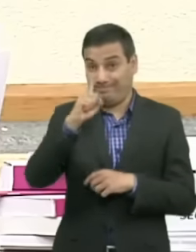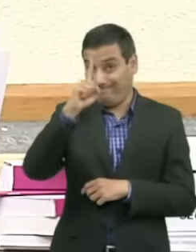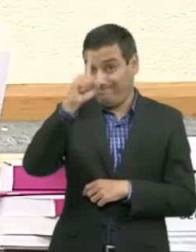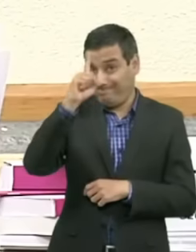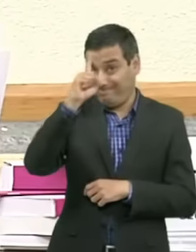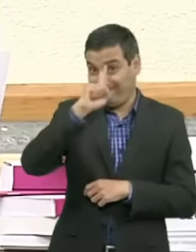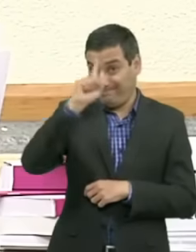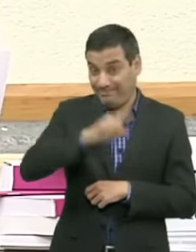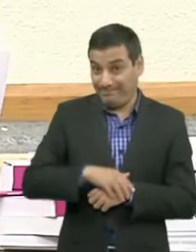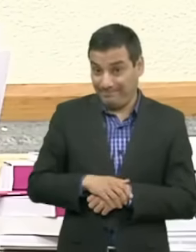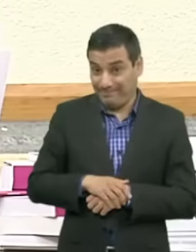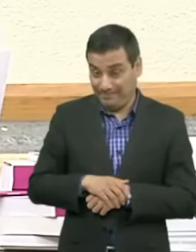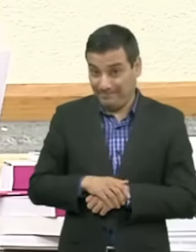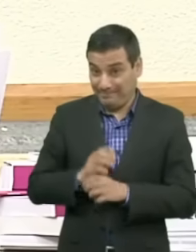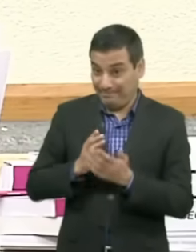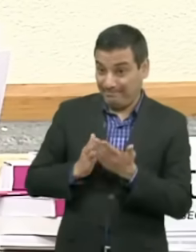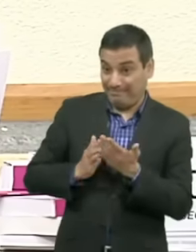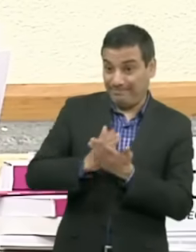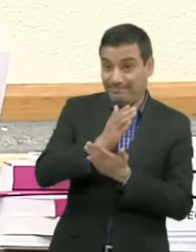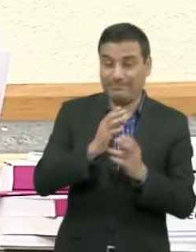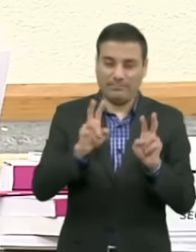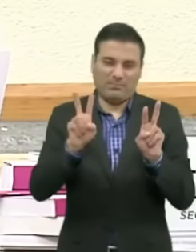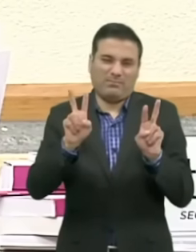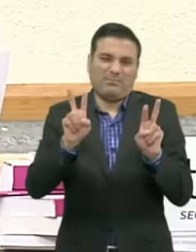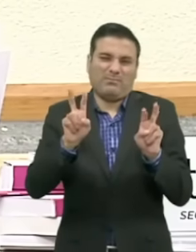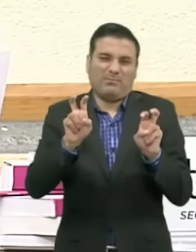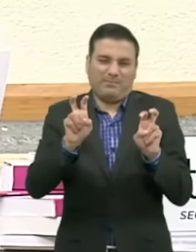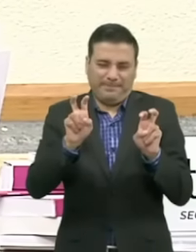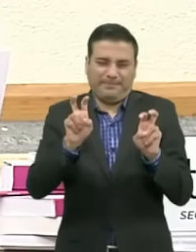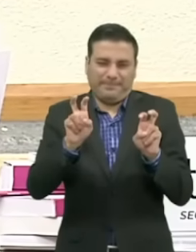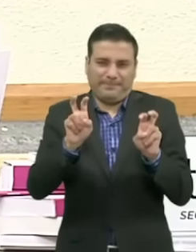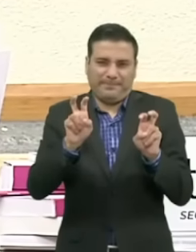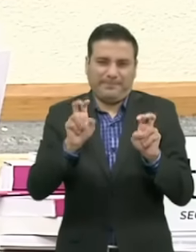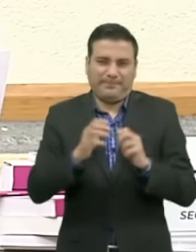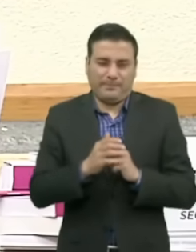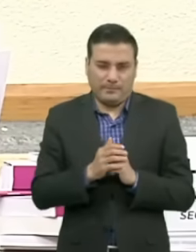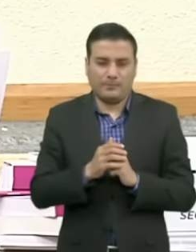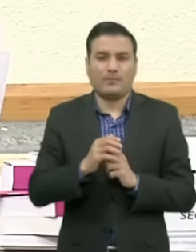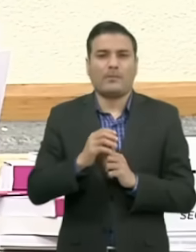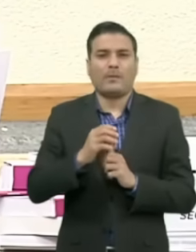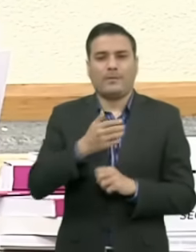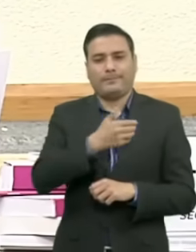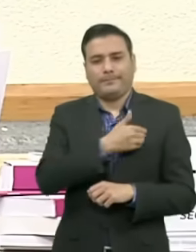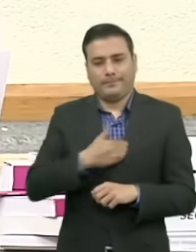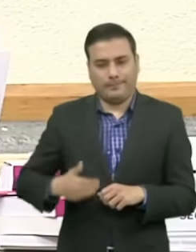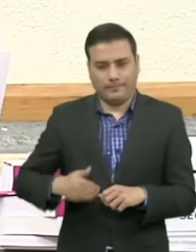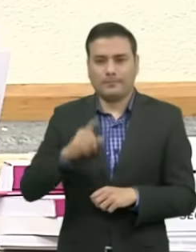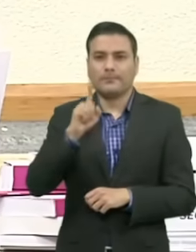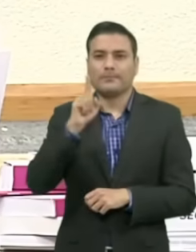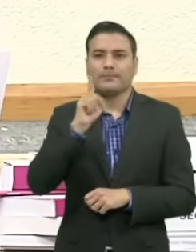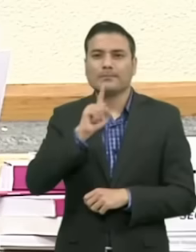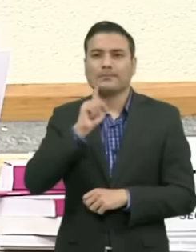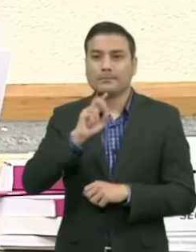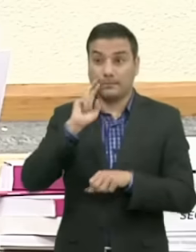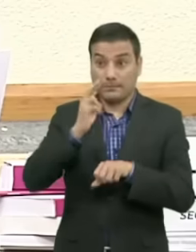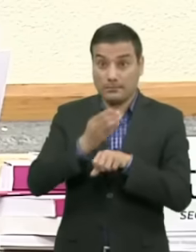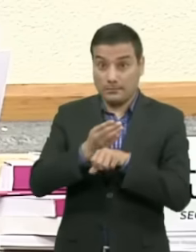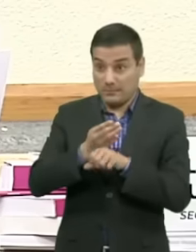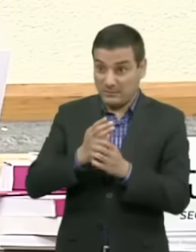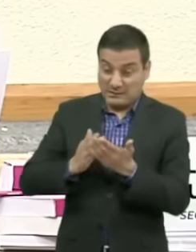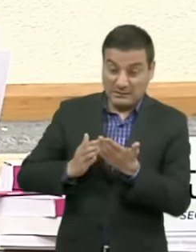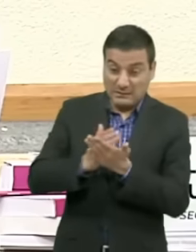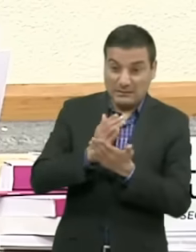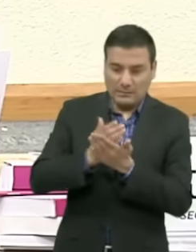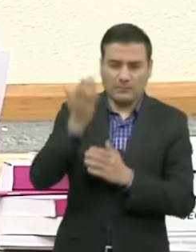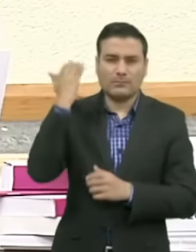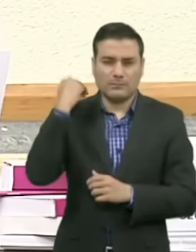invaden temas que tienen que ver con el ejercicio de la responsabilidad de la presidencia. Esta es la segunda. La primera